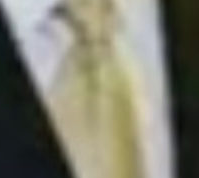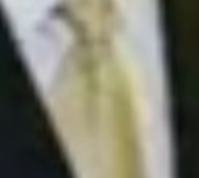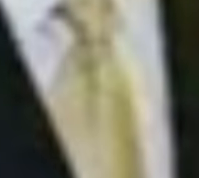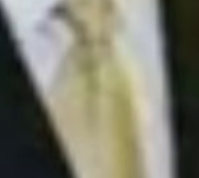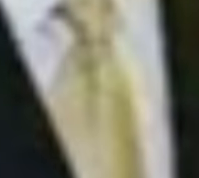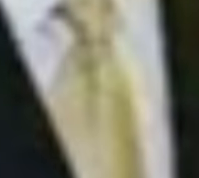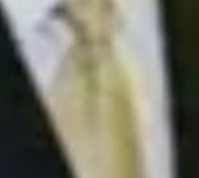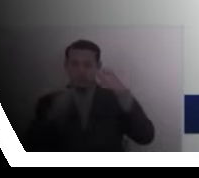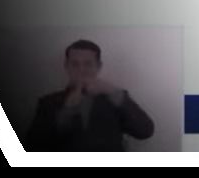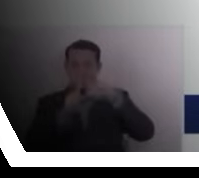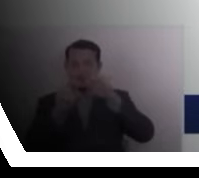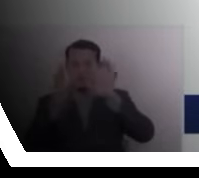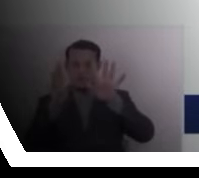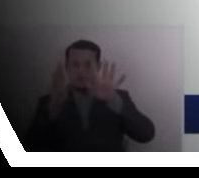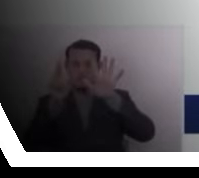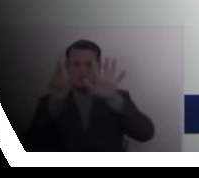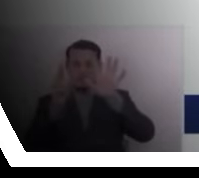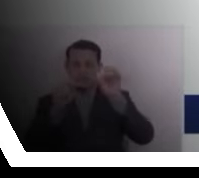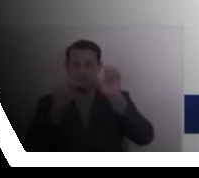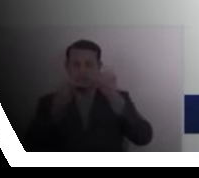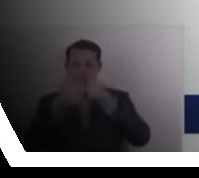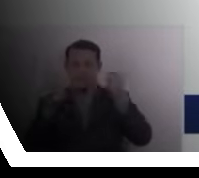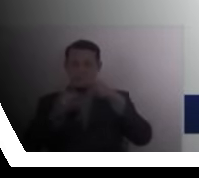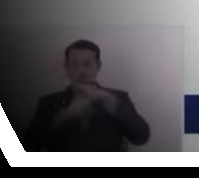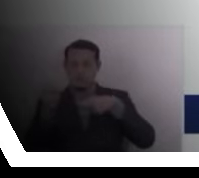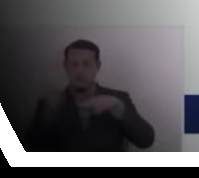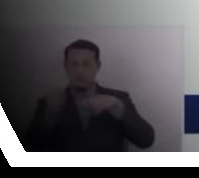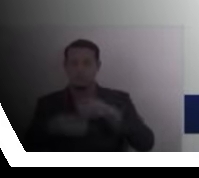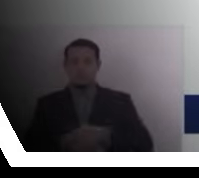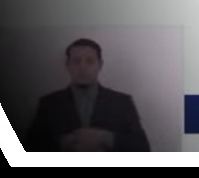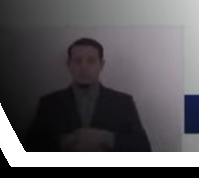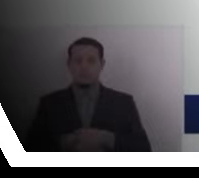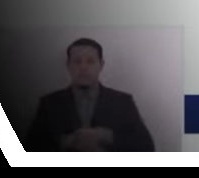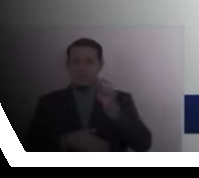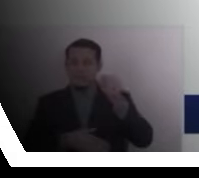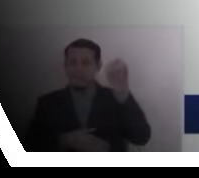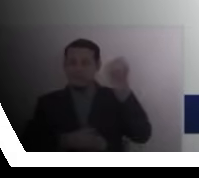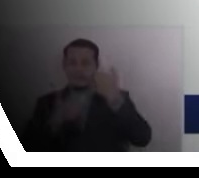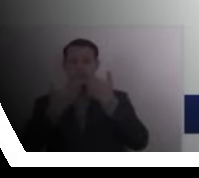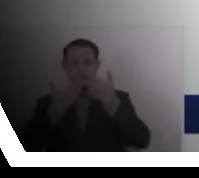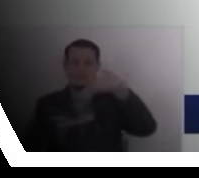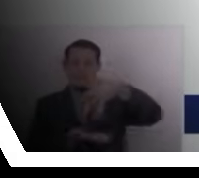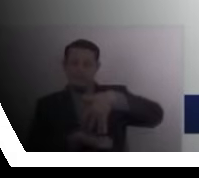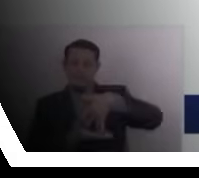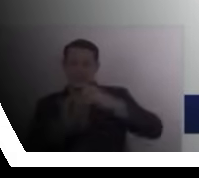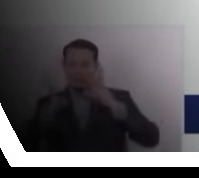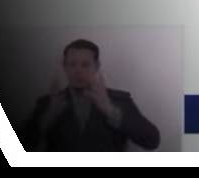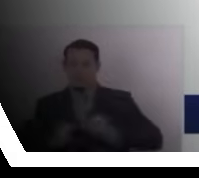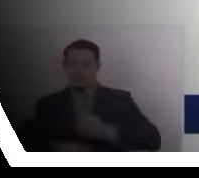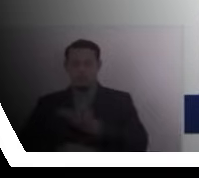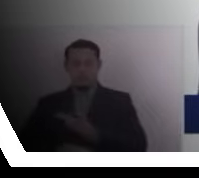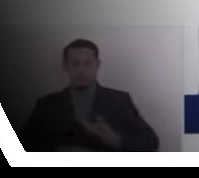de 860 millones de dólares y eso es importante decirle a la población en el gobierno del